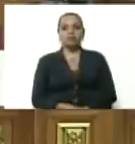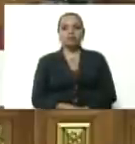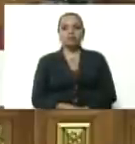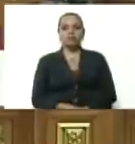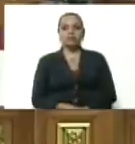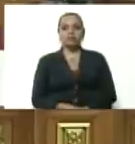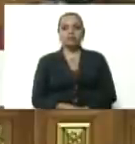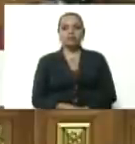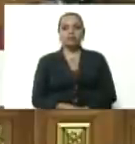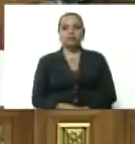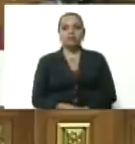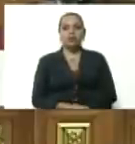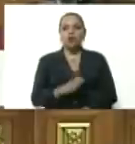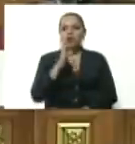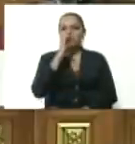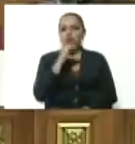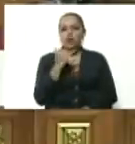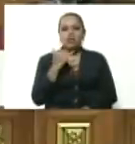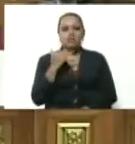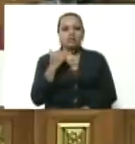No tiene lógica política.